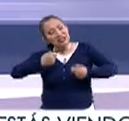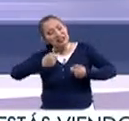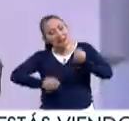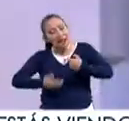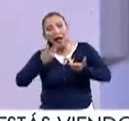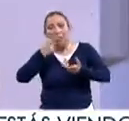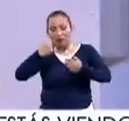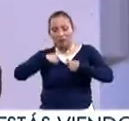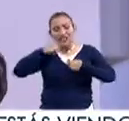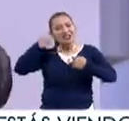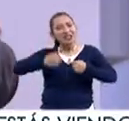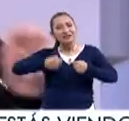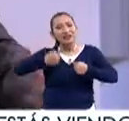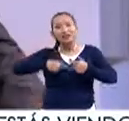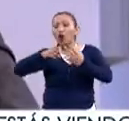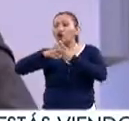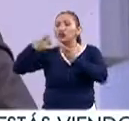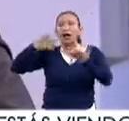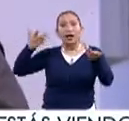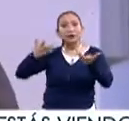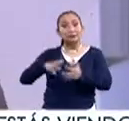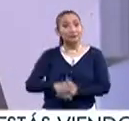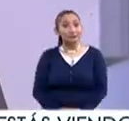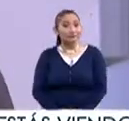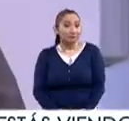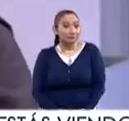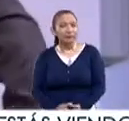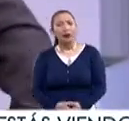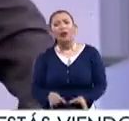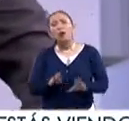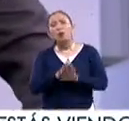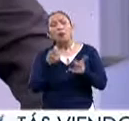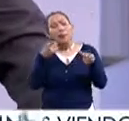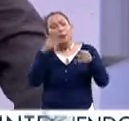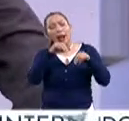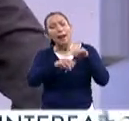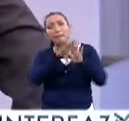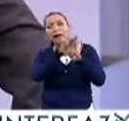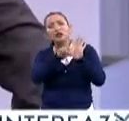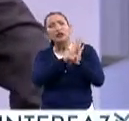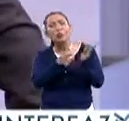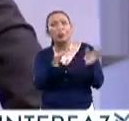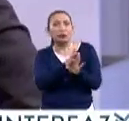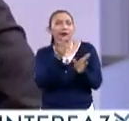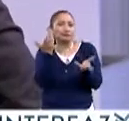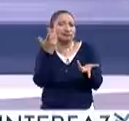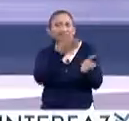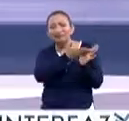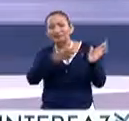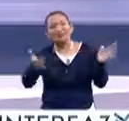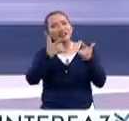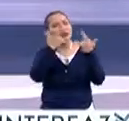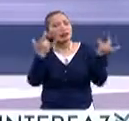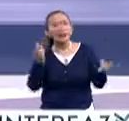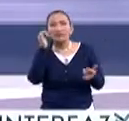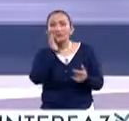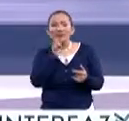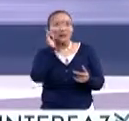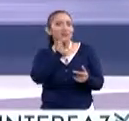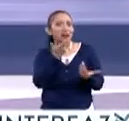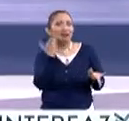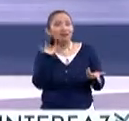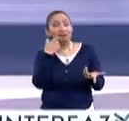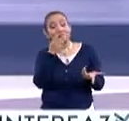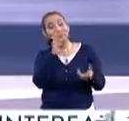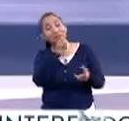hablar de ti mismo y de las cosas que haces como lograron diseñar esta metodología carlos porque pues a lo largo de la historia en las